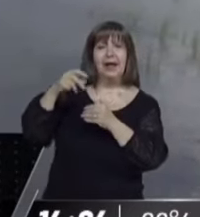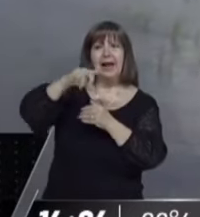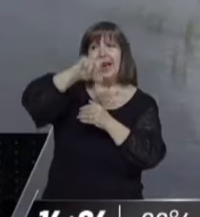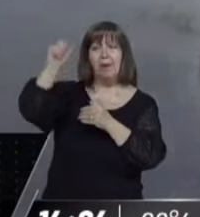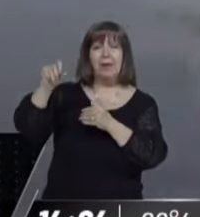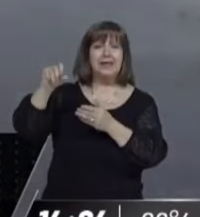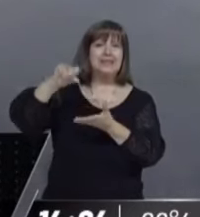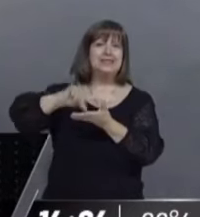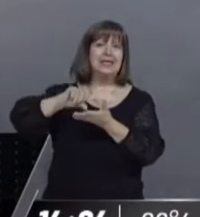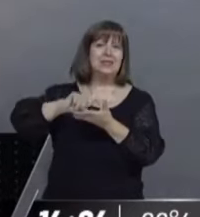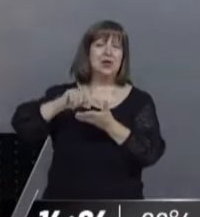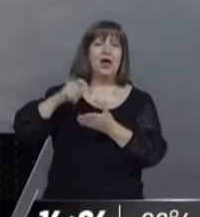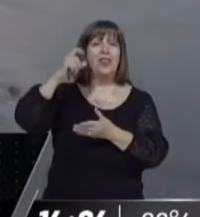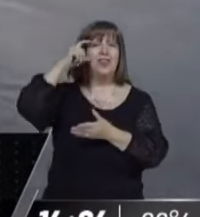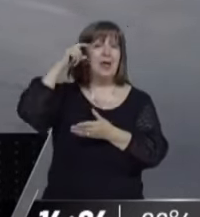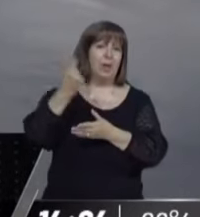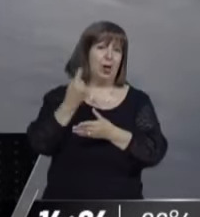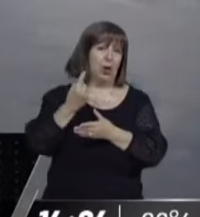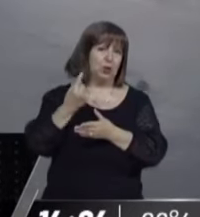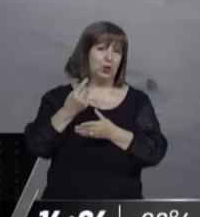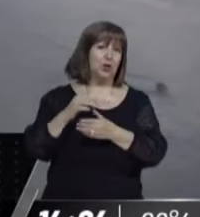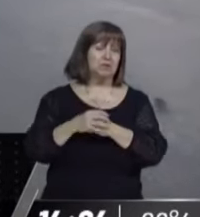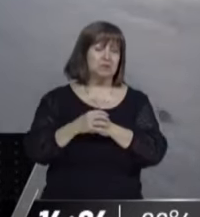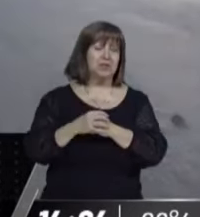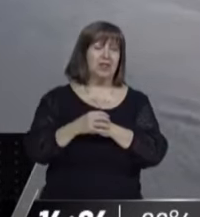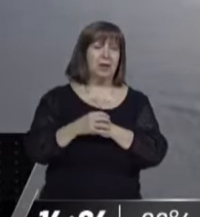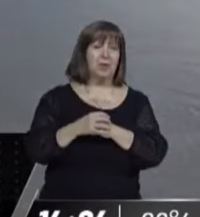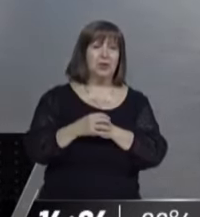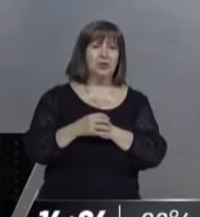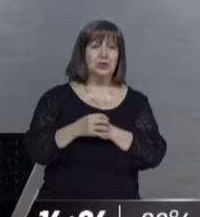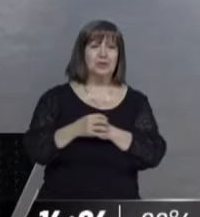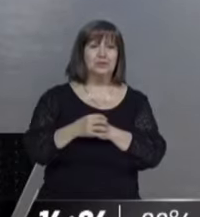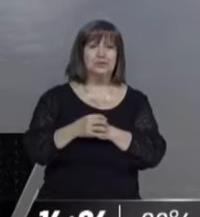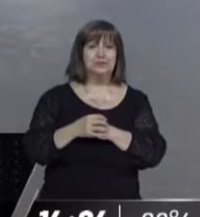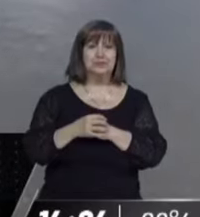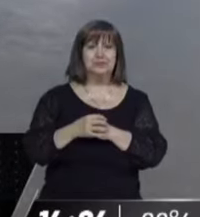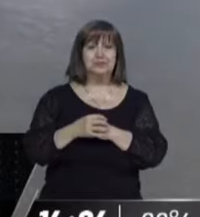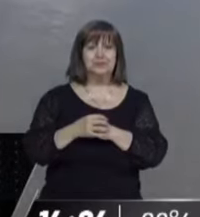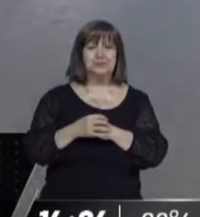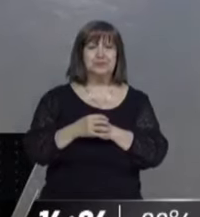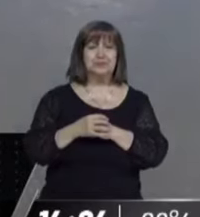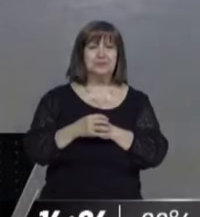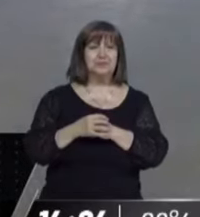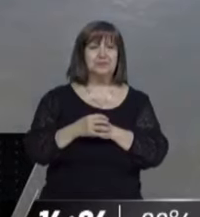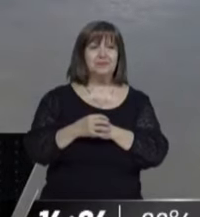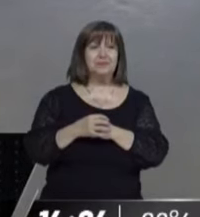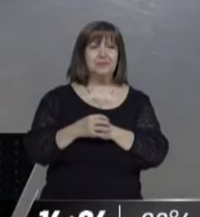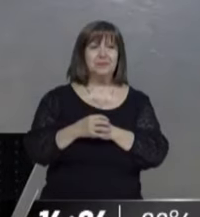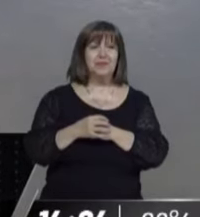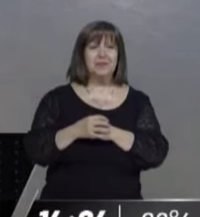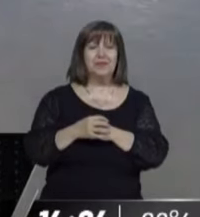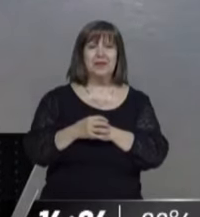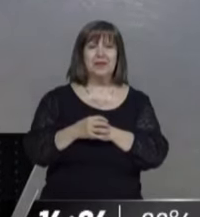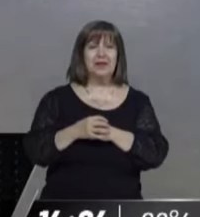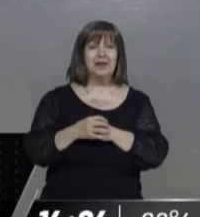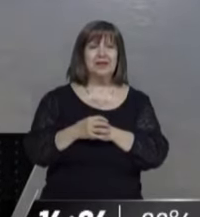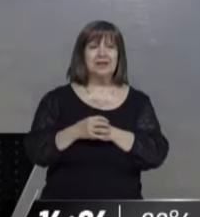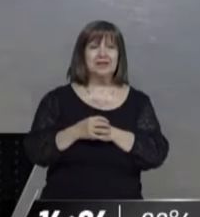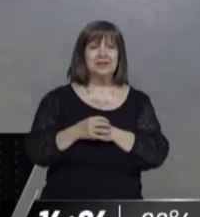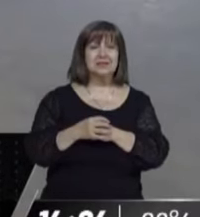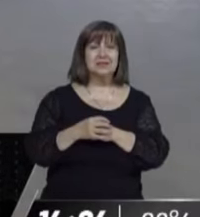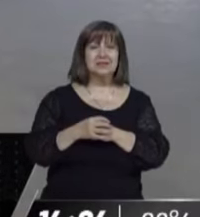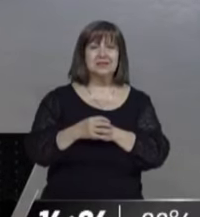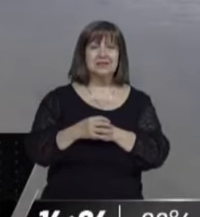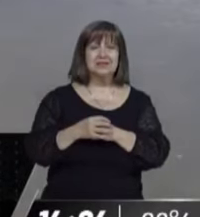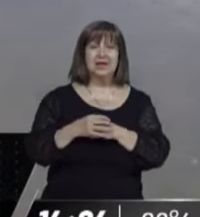menos. Sí, 10 minutos, sí, sí. Claro, sí, bueno. Habrá 5 kilómetros más o menos. Claro. Al Tano no se lo ve por ahí. Chica, ¿puedo gritar? No, el Tano no